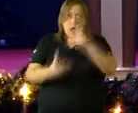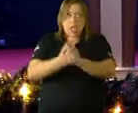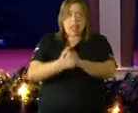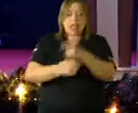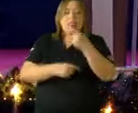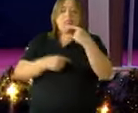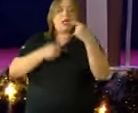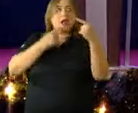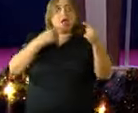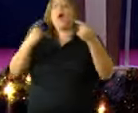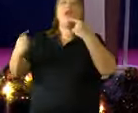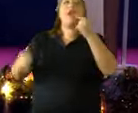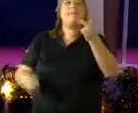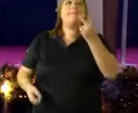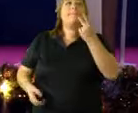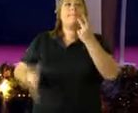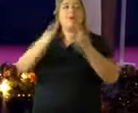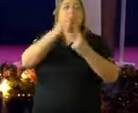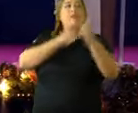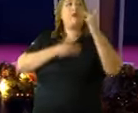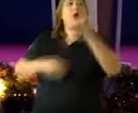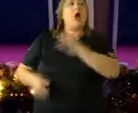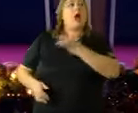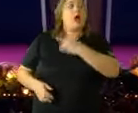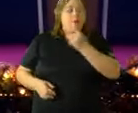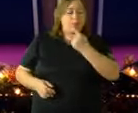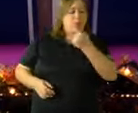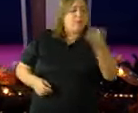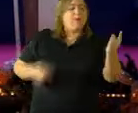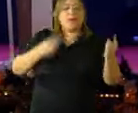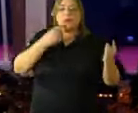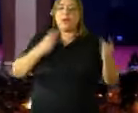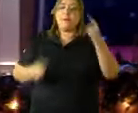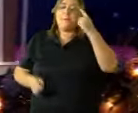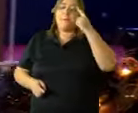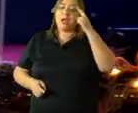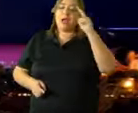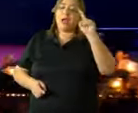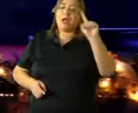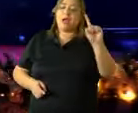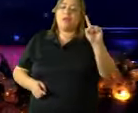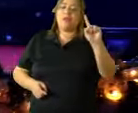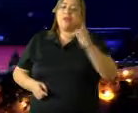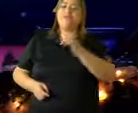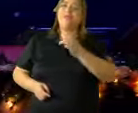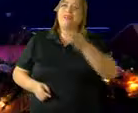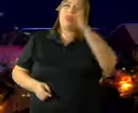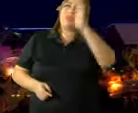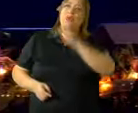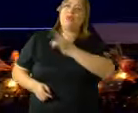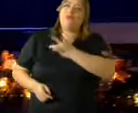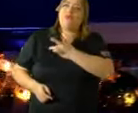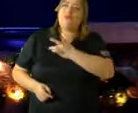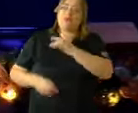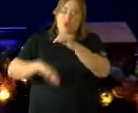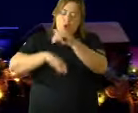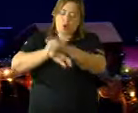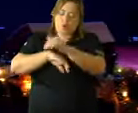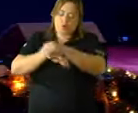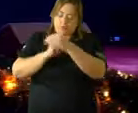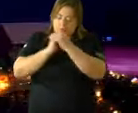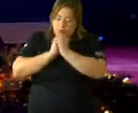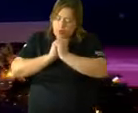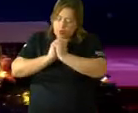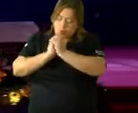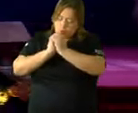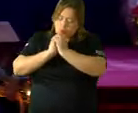palabra, a profetizar lo que Dios pone en tu corazón en algún momento para alguien. A veces Dios te inquieta en la noche para orar una palabra,